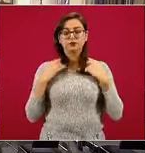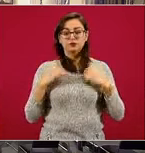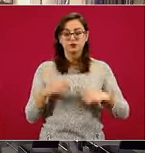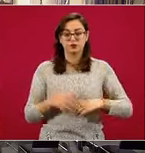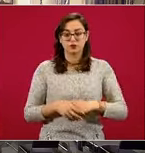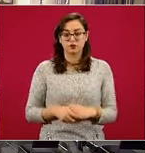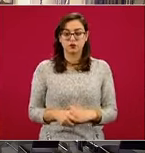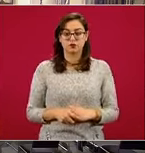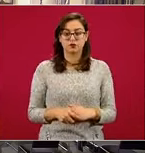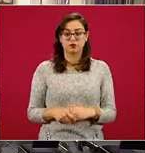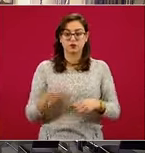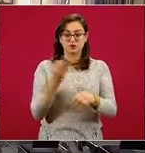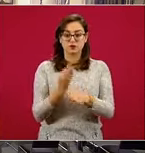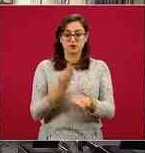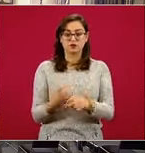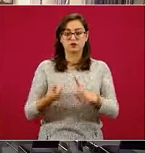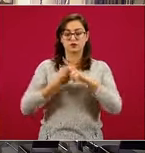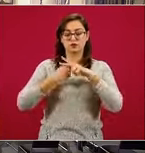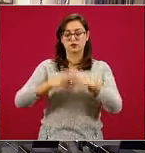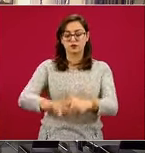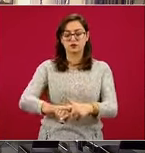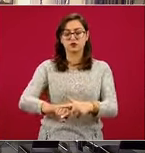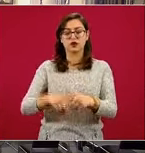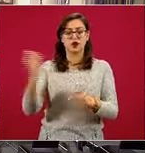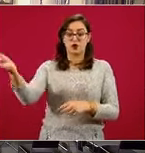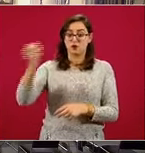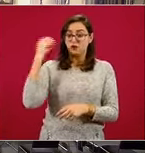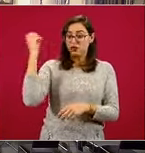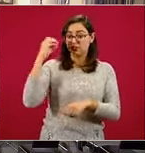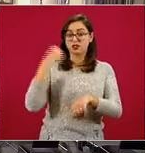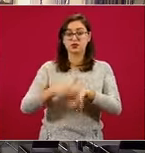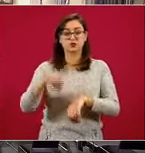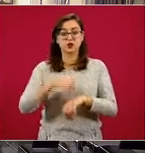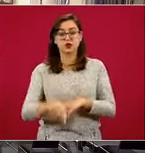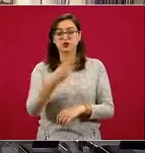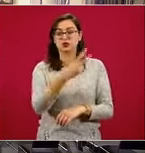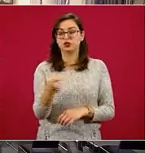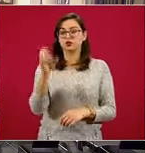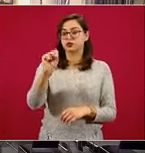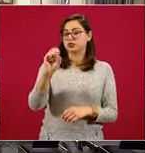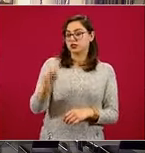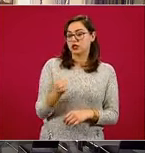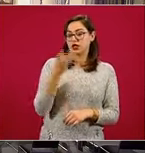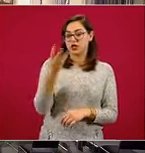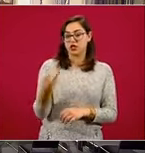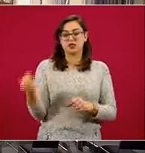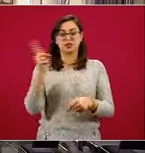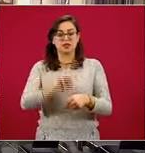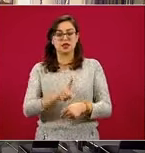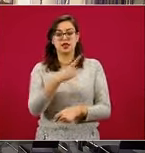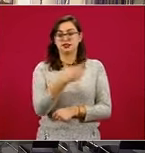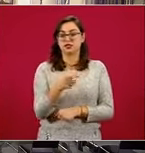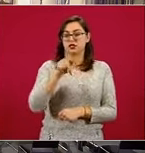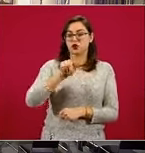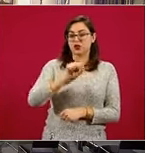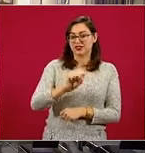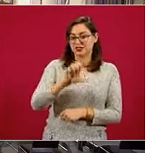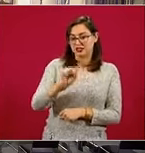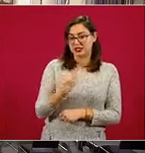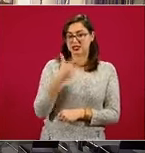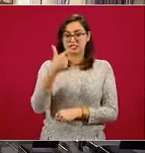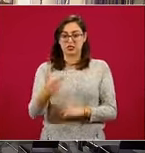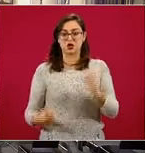inicio a la conferencia vespertina número 264 en el día 177 también de esta